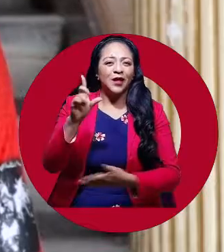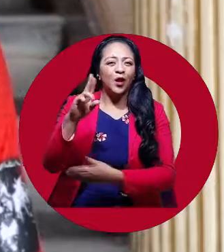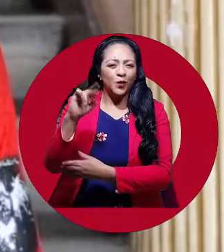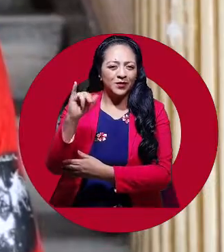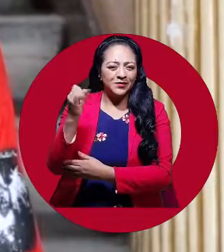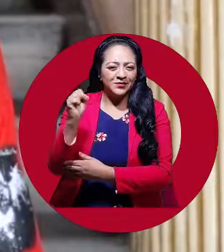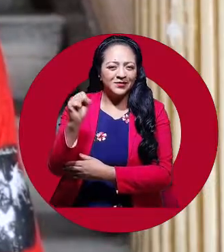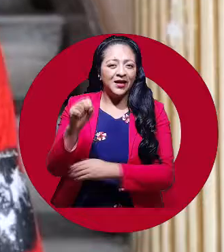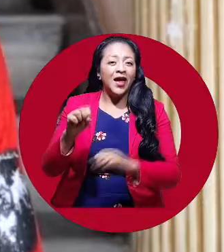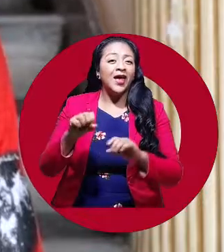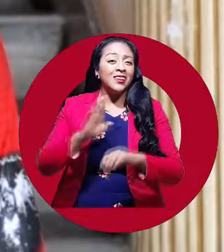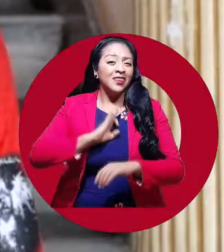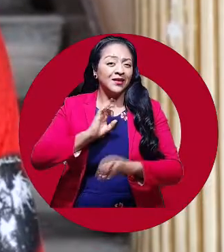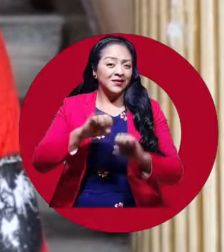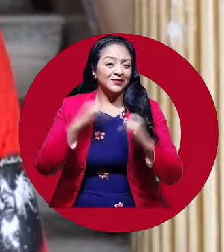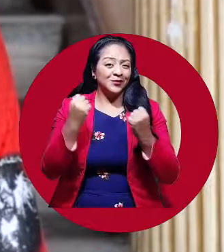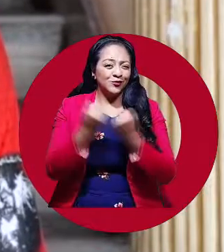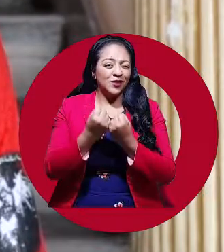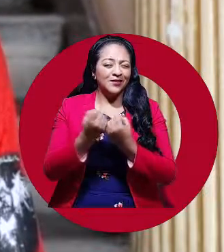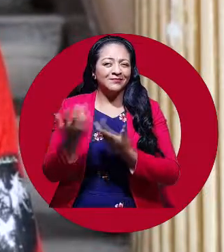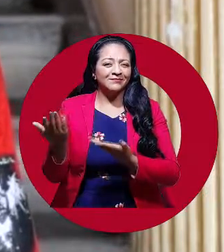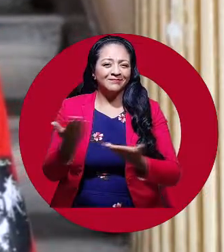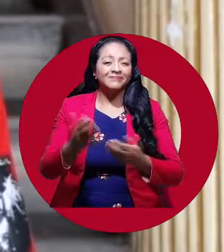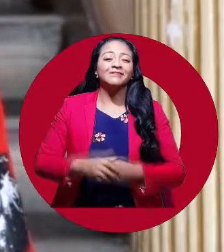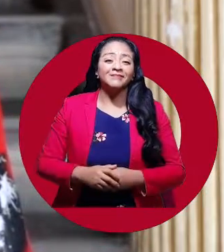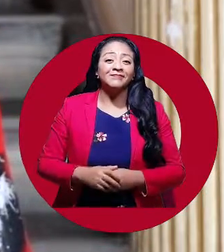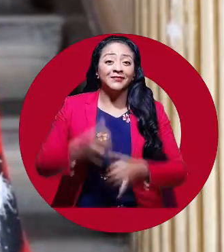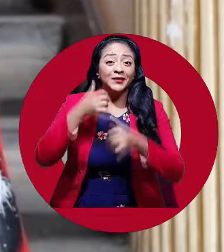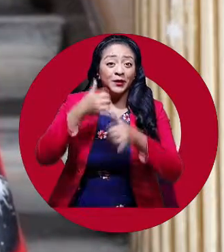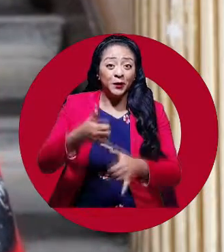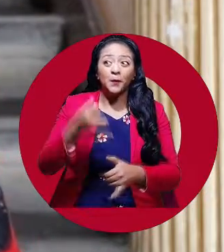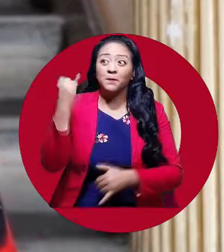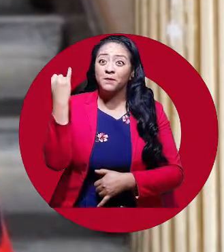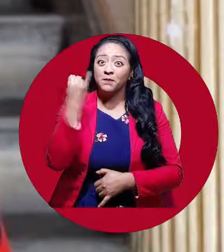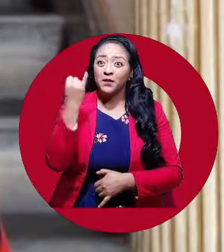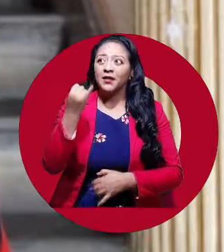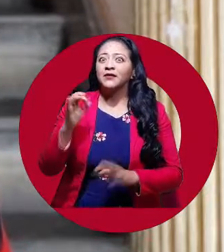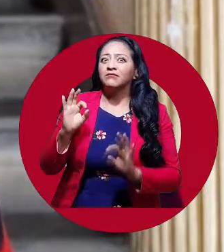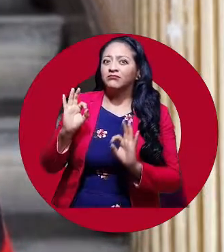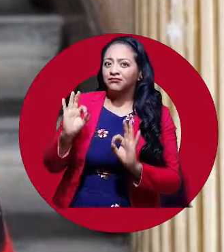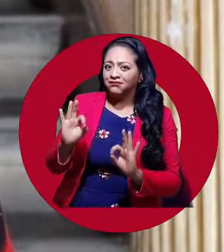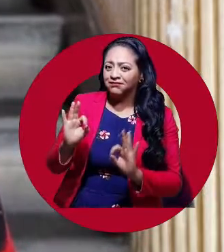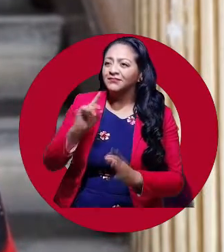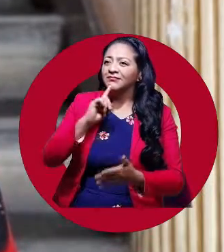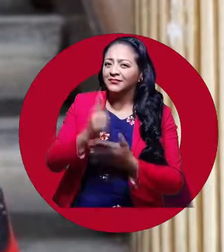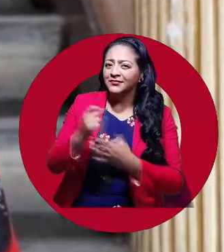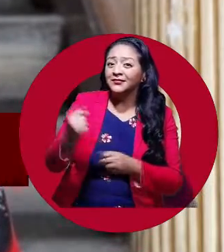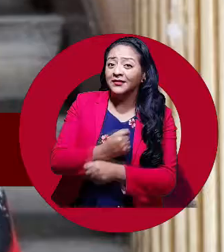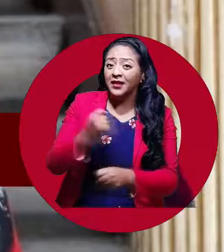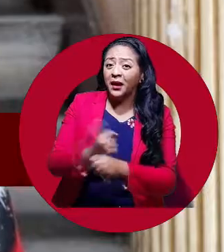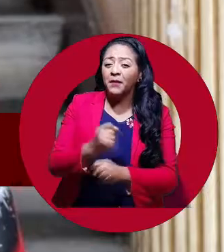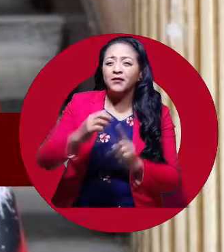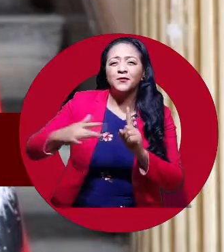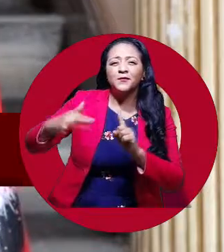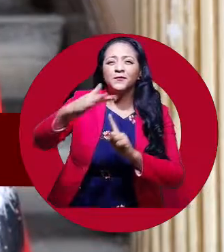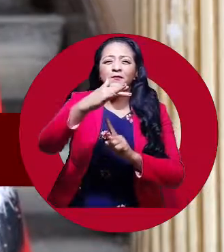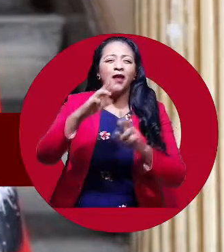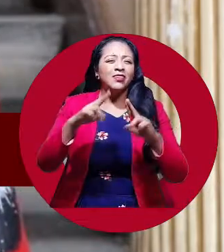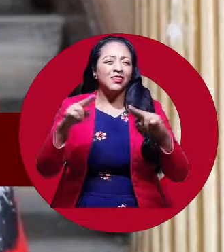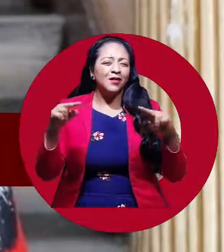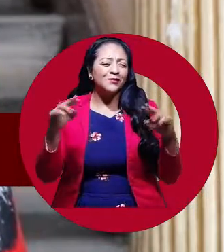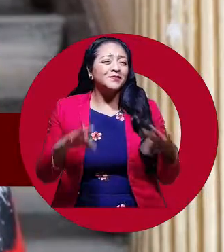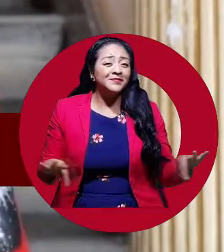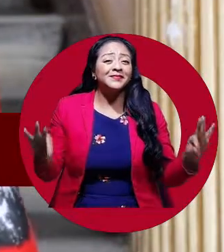Caicedo, técnico de gestión social. Una innovación más que ha sido el Club Verde que está dedicado específicamente a trabajar con el medio ambiente, a trabajar